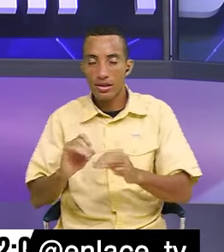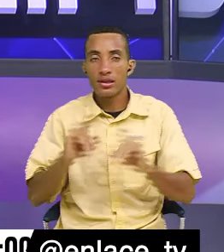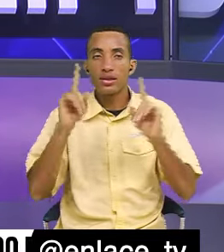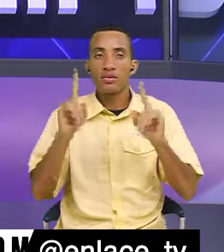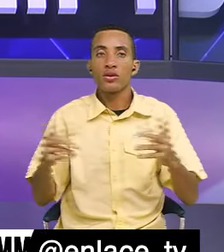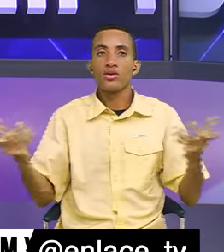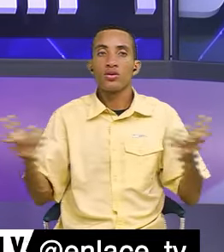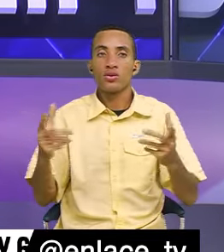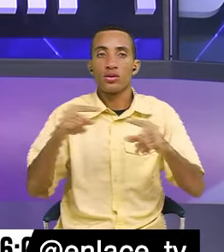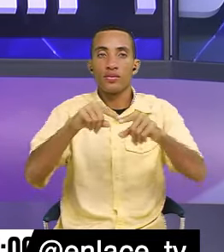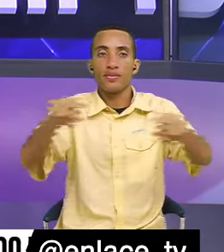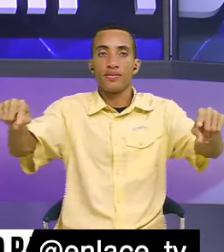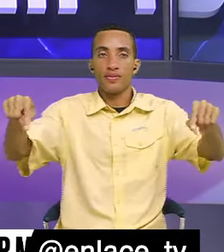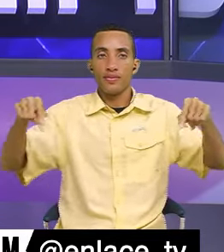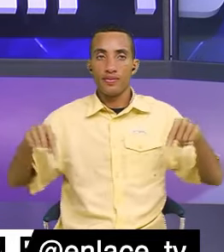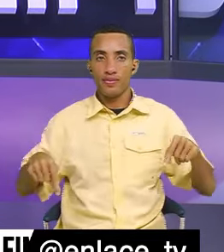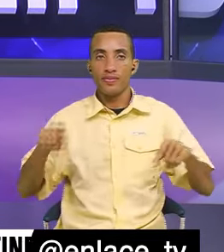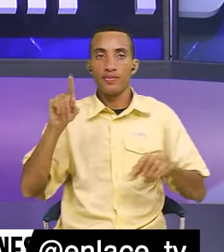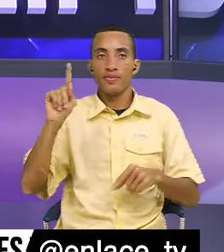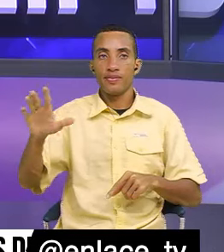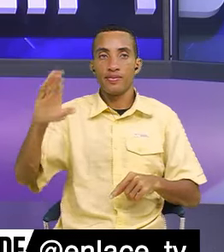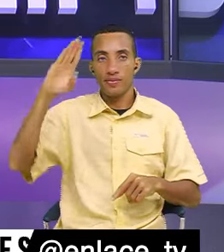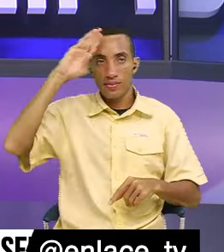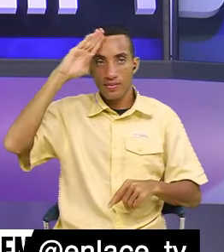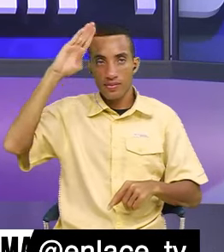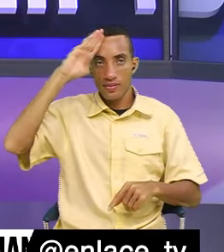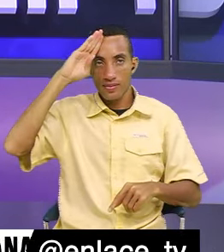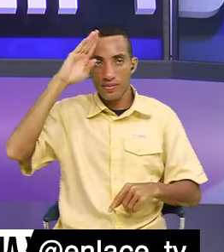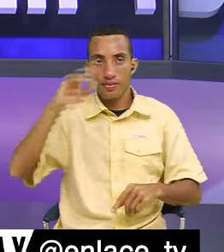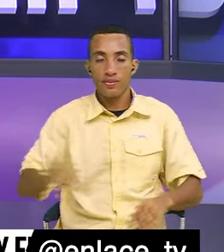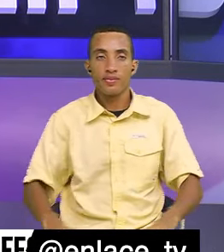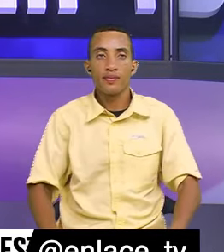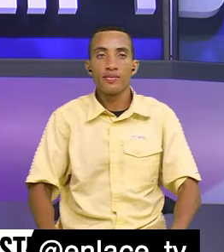del Departamento de Policía del Magdalena Medio.